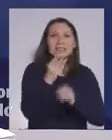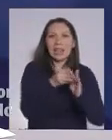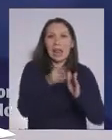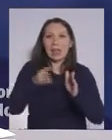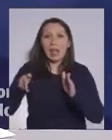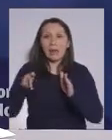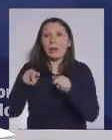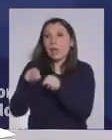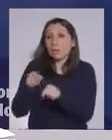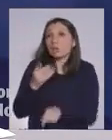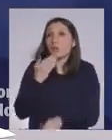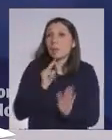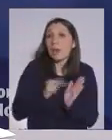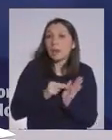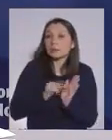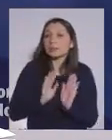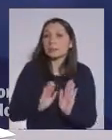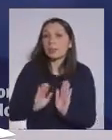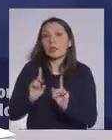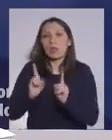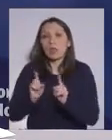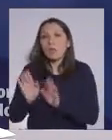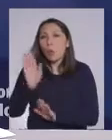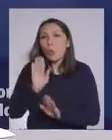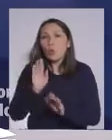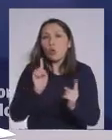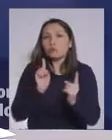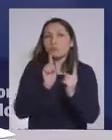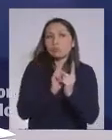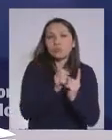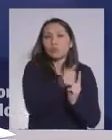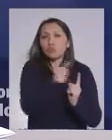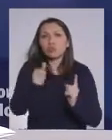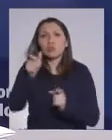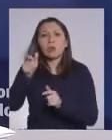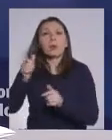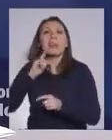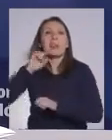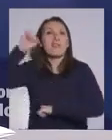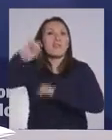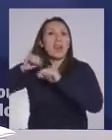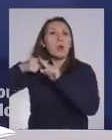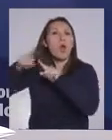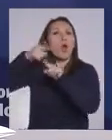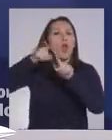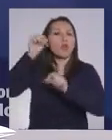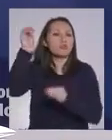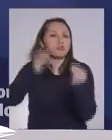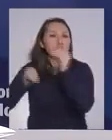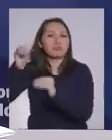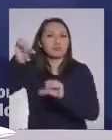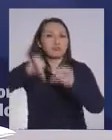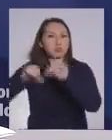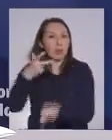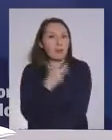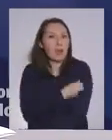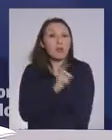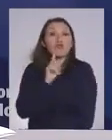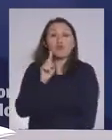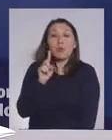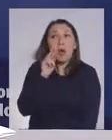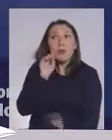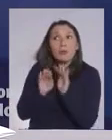pero eso también va asociado a que vamos a mantener contacto con todos los otros fabricantes de vacunas que tengan alguna el